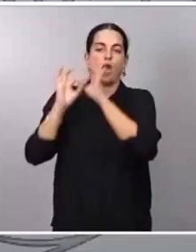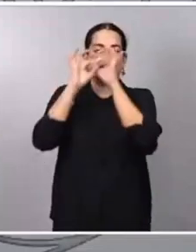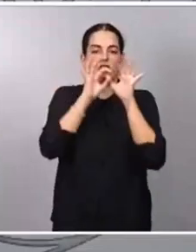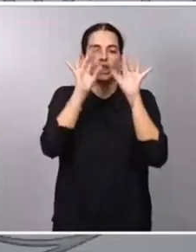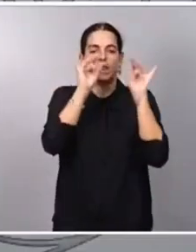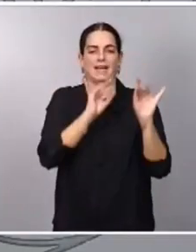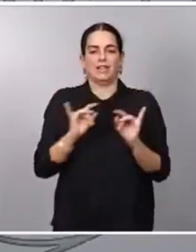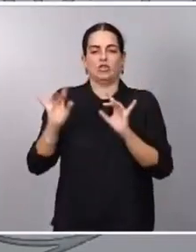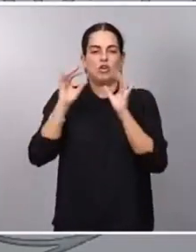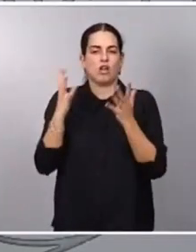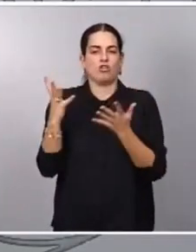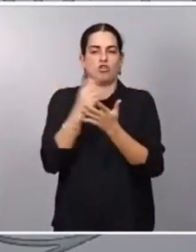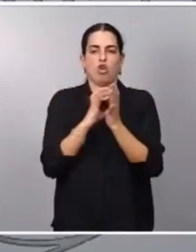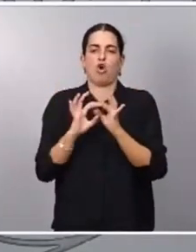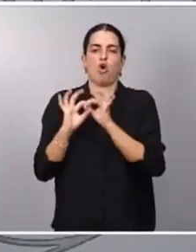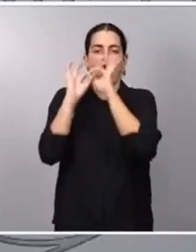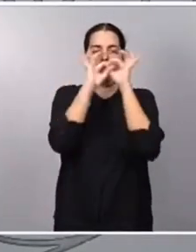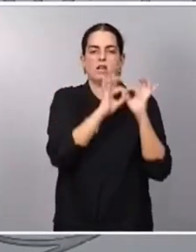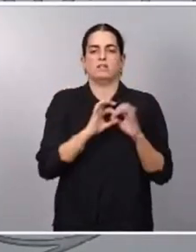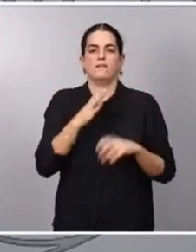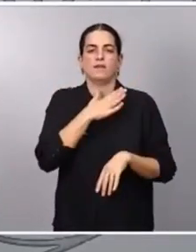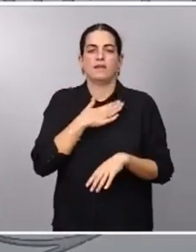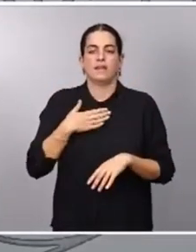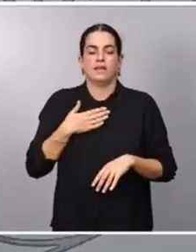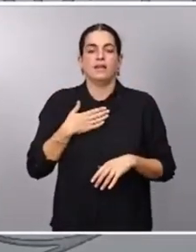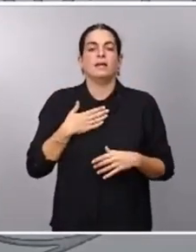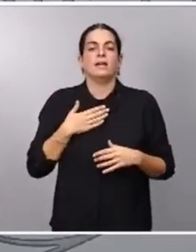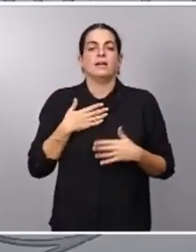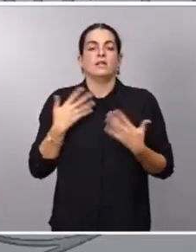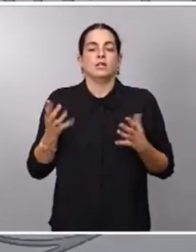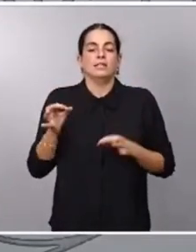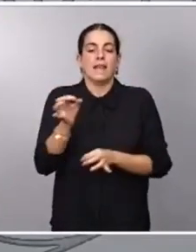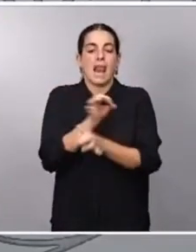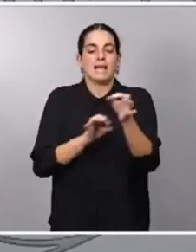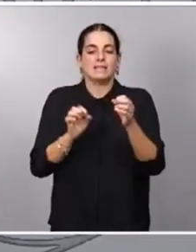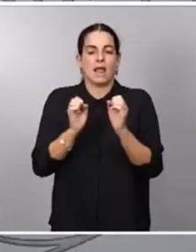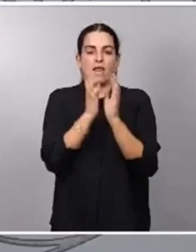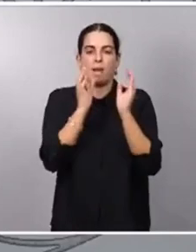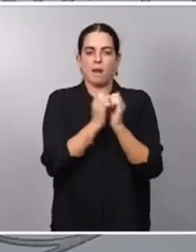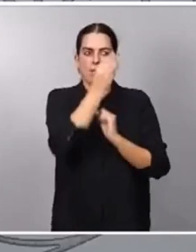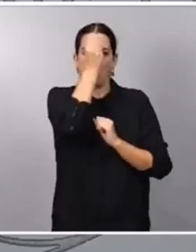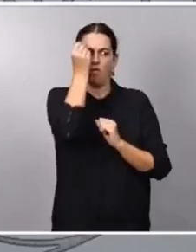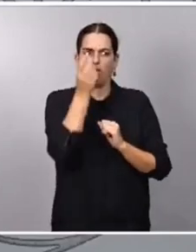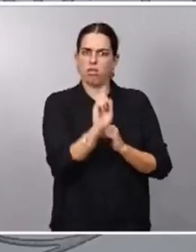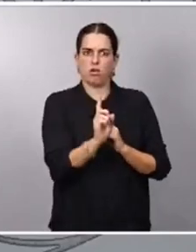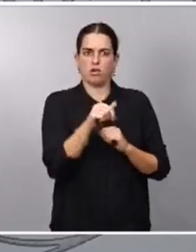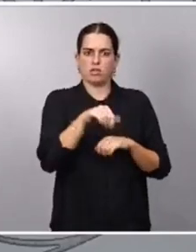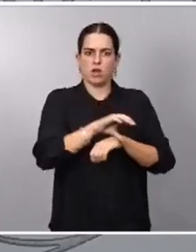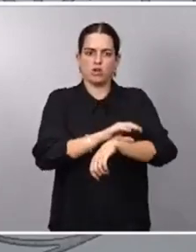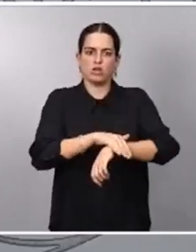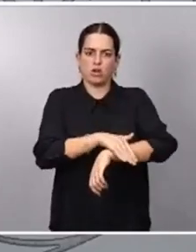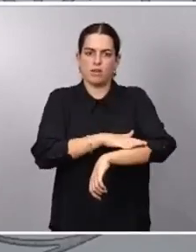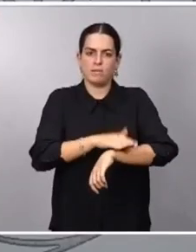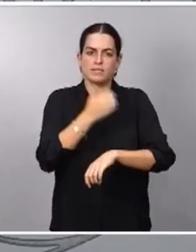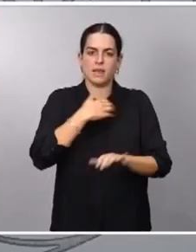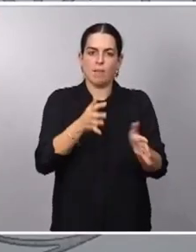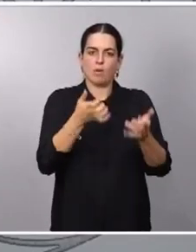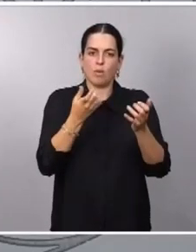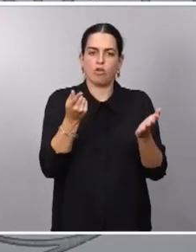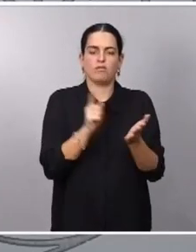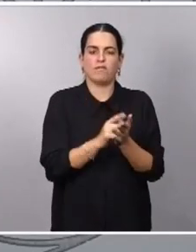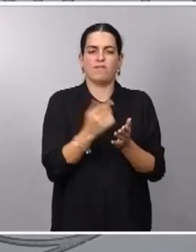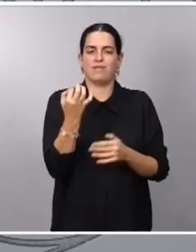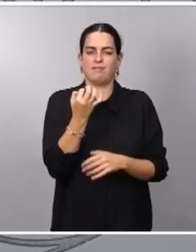Non nos hemos olvidado da isla de La Palma. Neste Consello de Ministros hemos aprobado unha nova